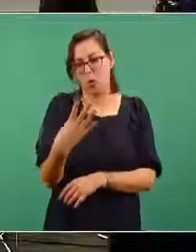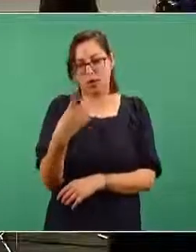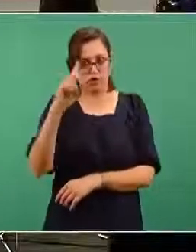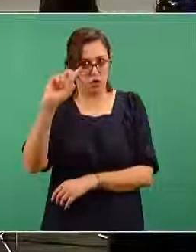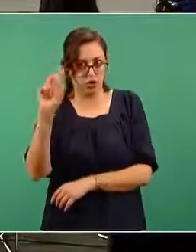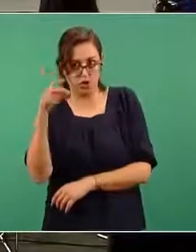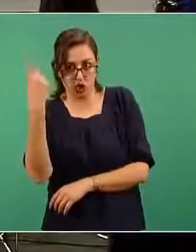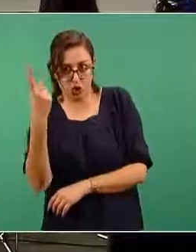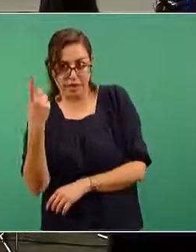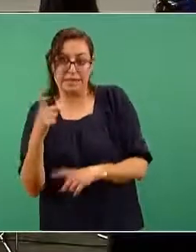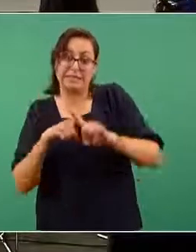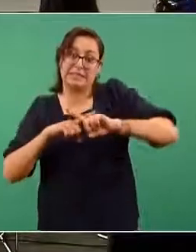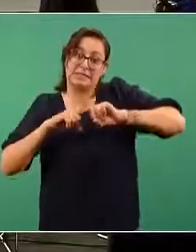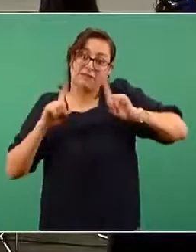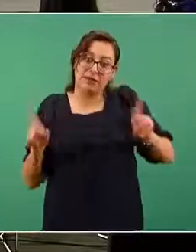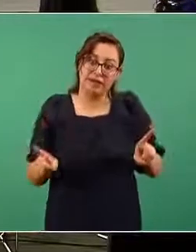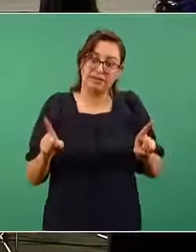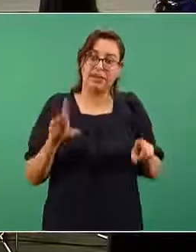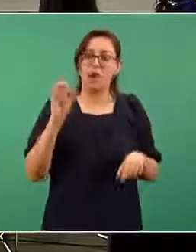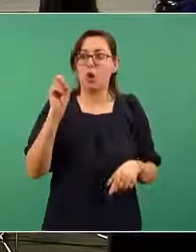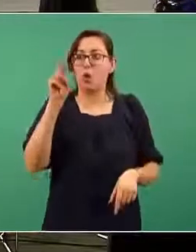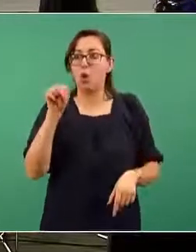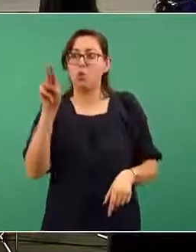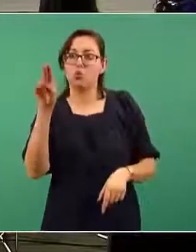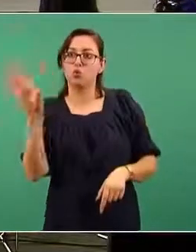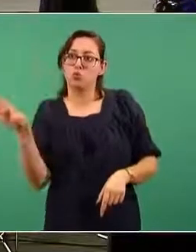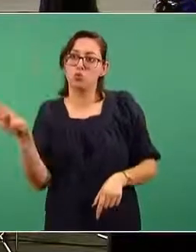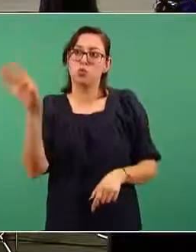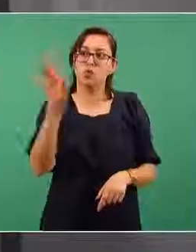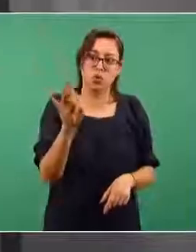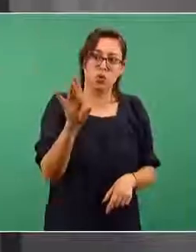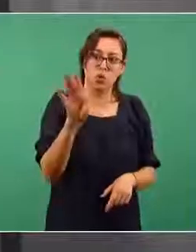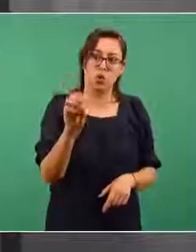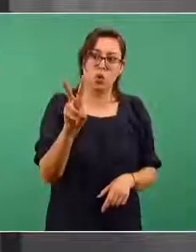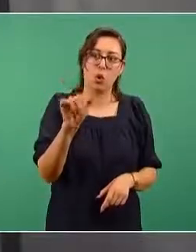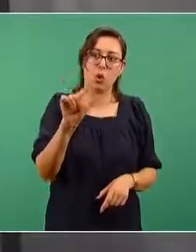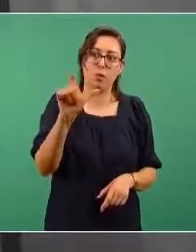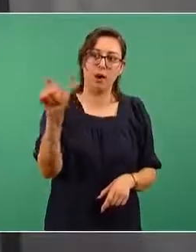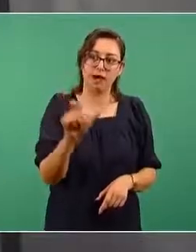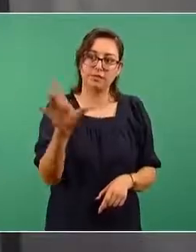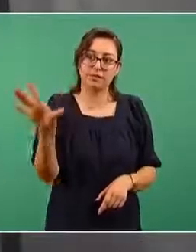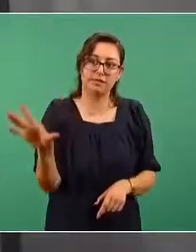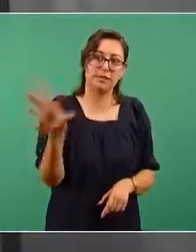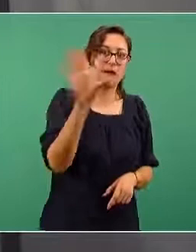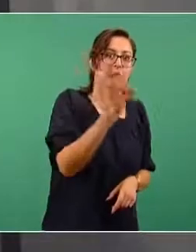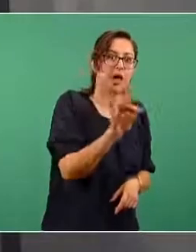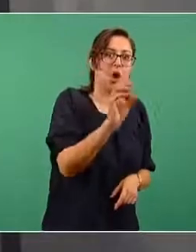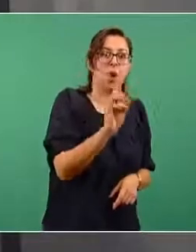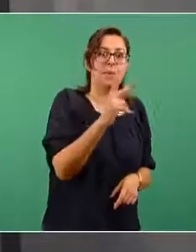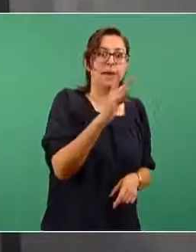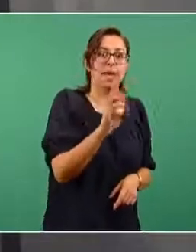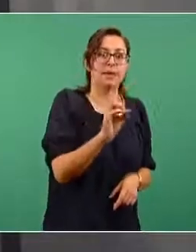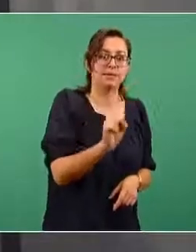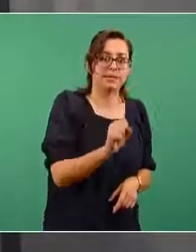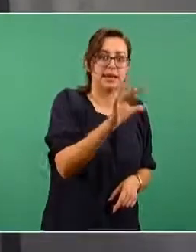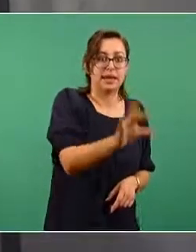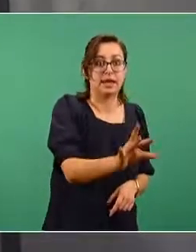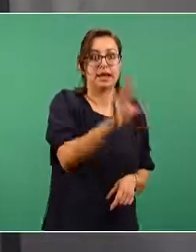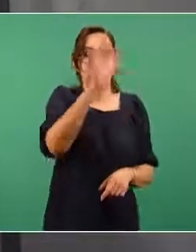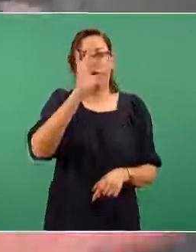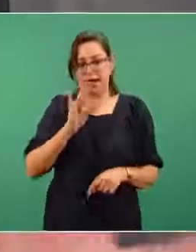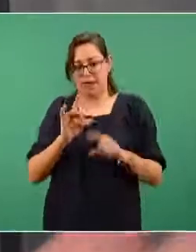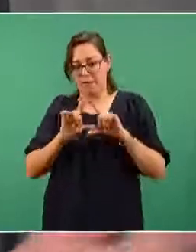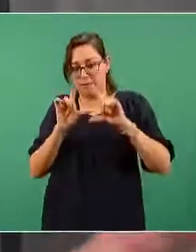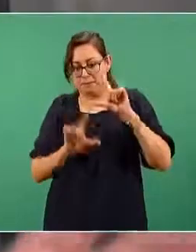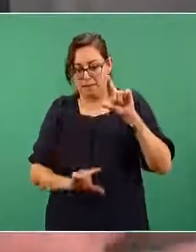comparado con $4.25 por dosis para el mecanismo del Fondo Rotatorio de la OPS. Pero hay algunas